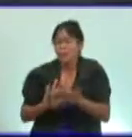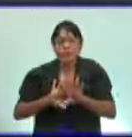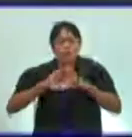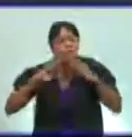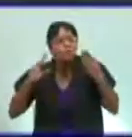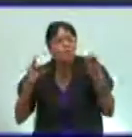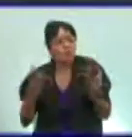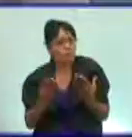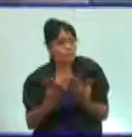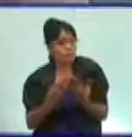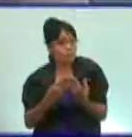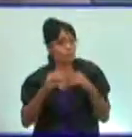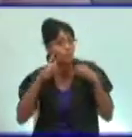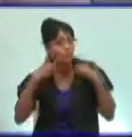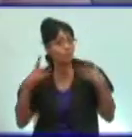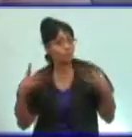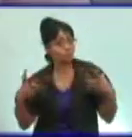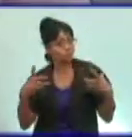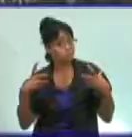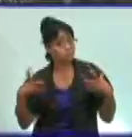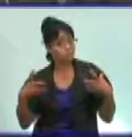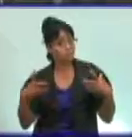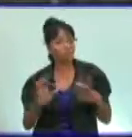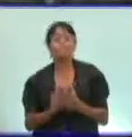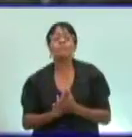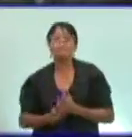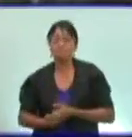Cuéntanos todo lo importante.